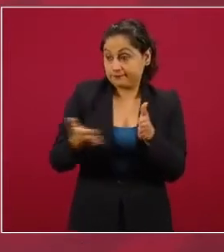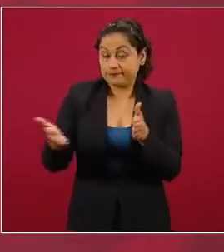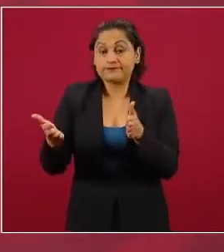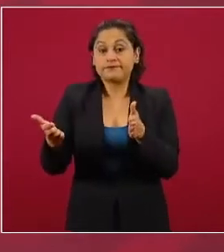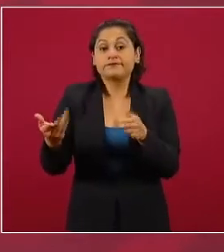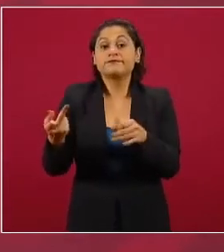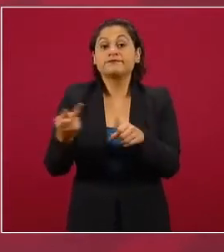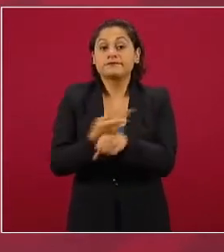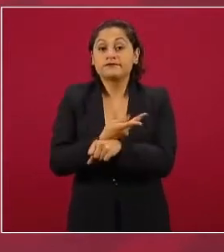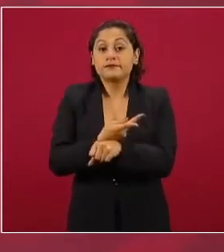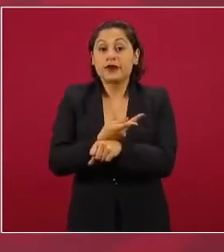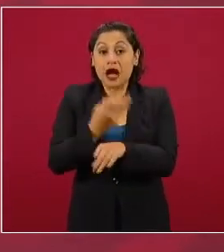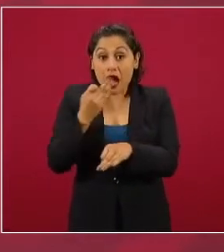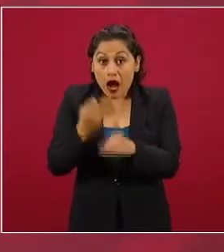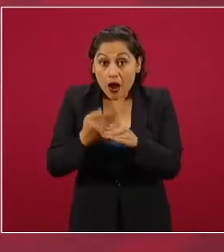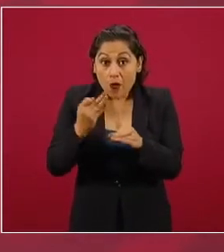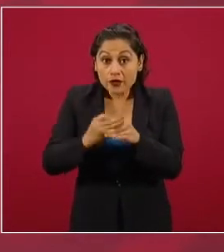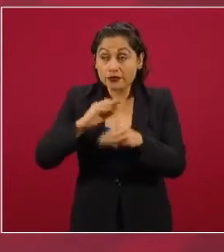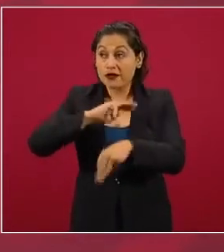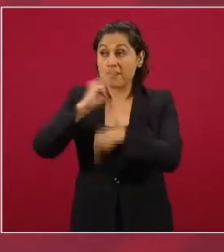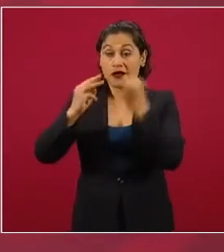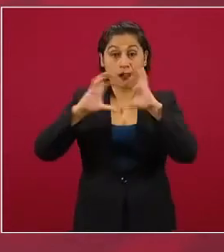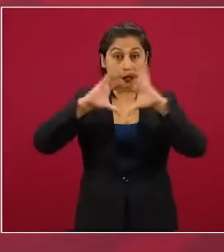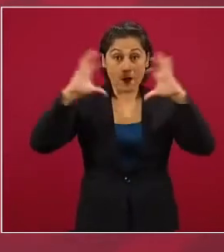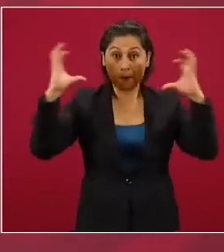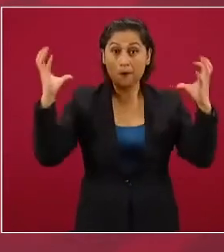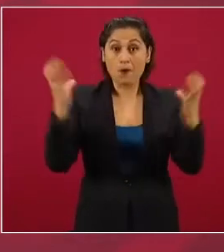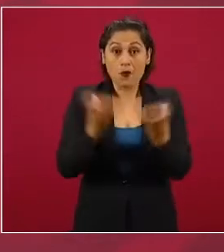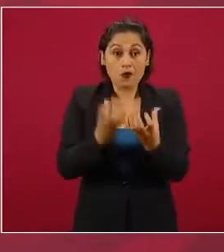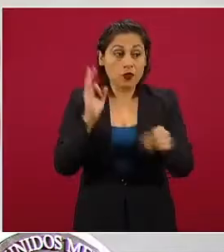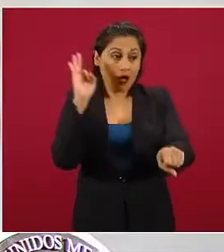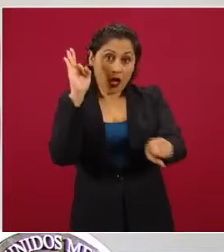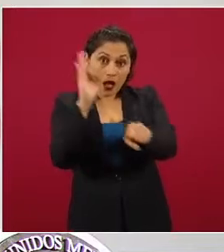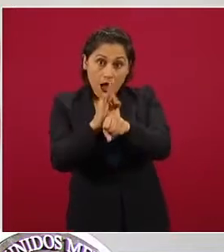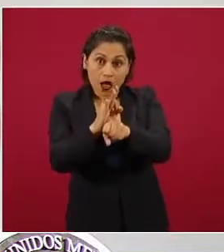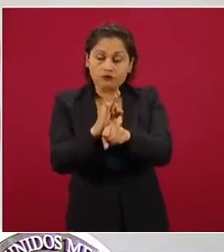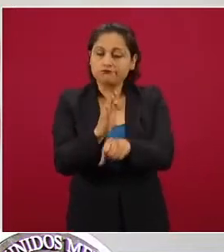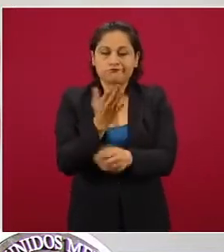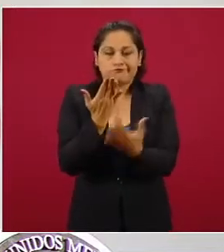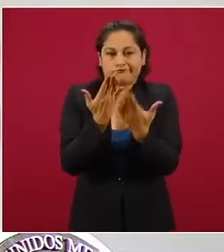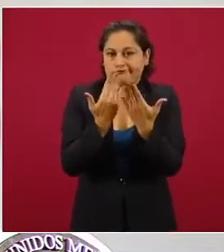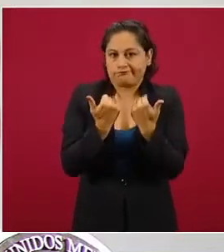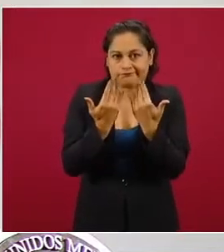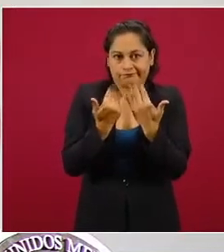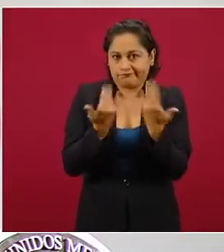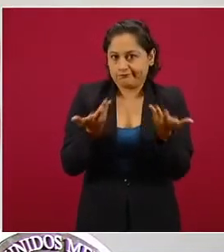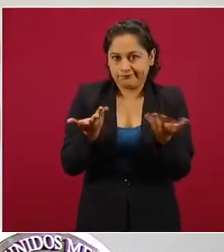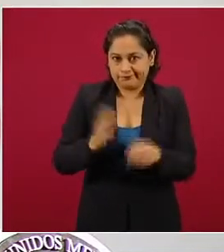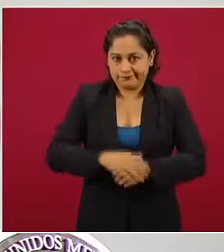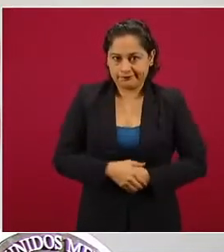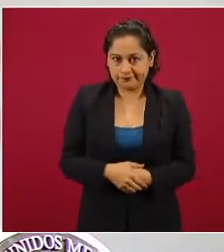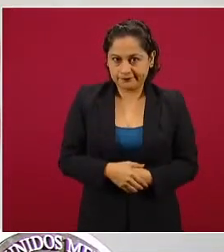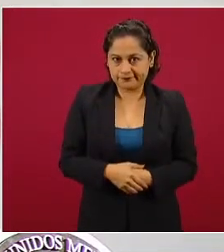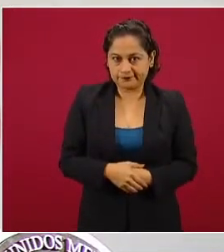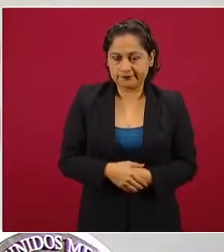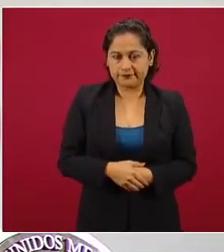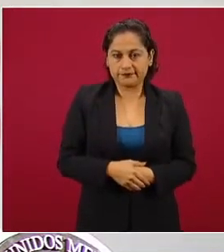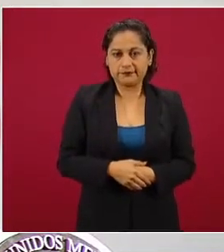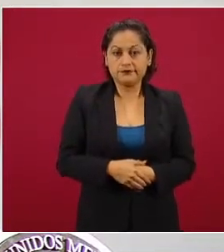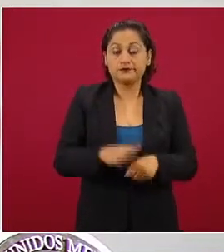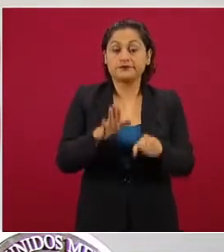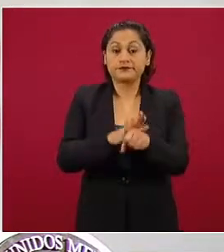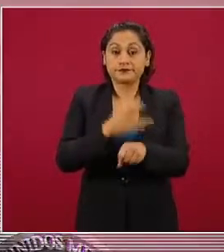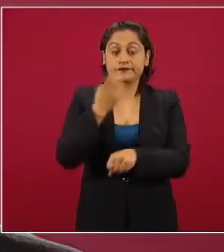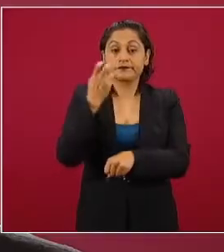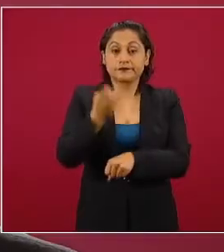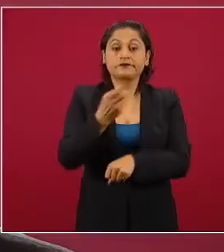no tenemos un instrumento de prevención directa, de prevención específica. Incluso hay que tener en cuenta que el